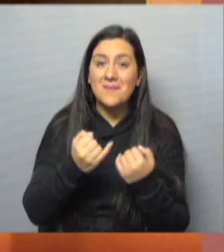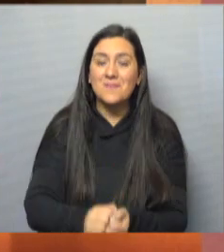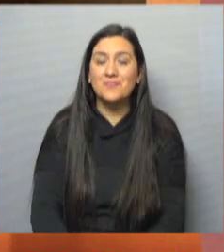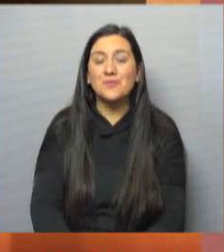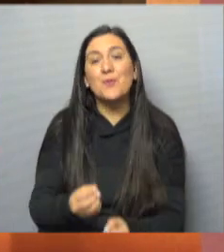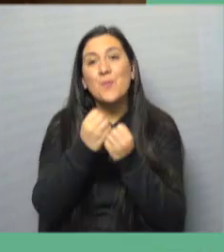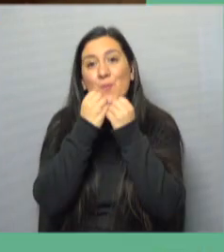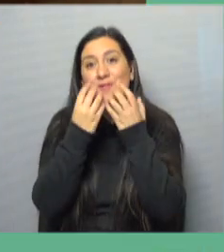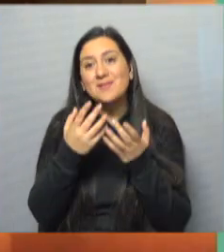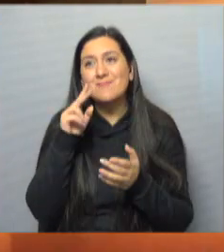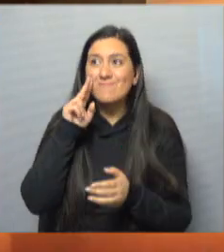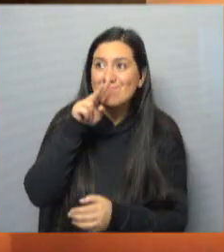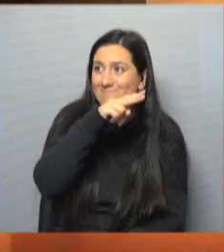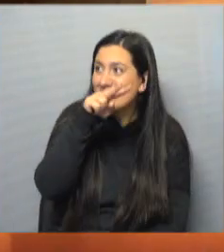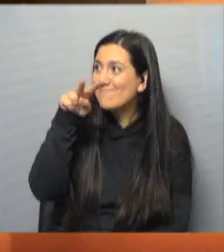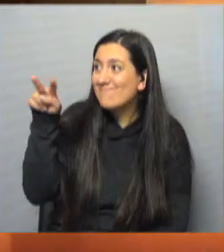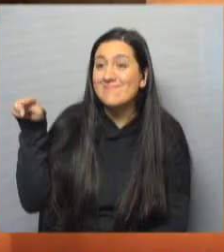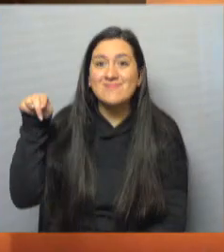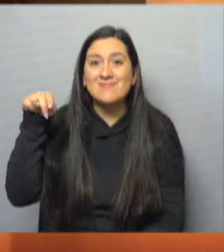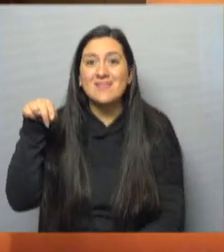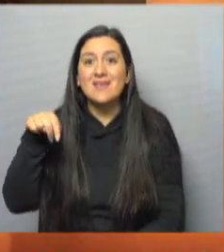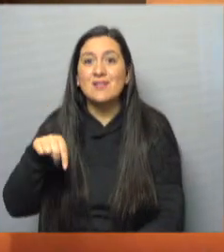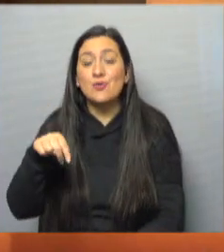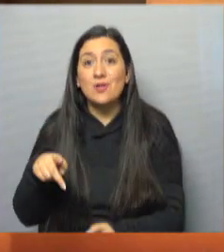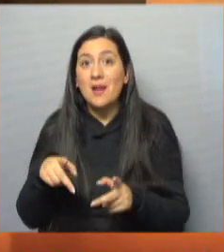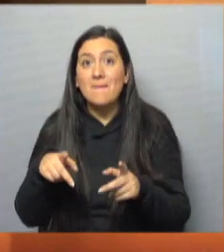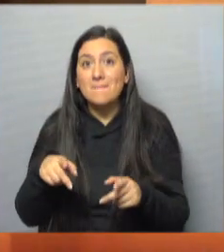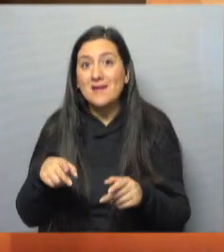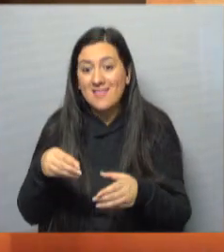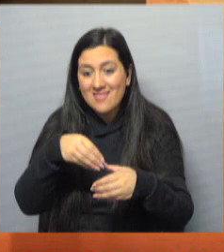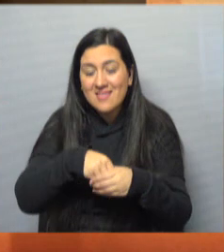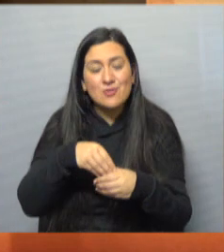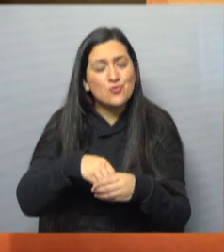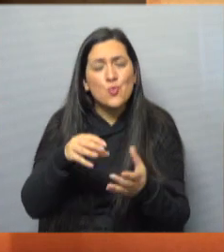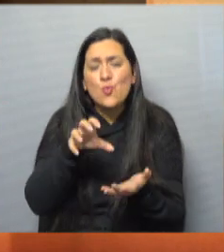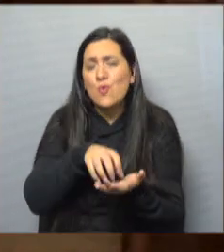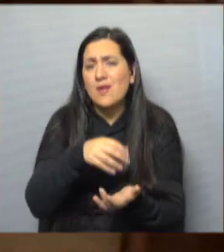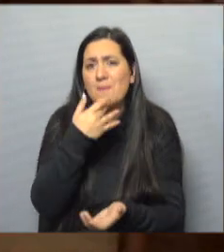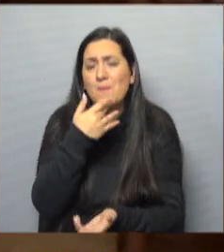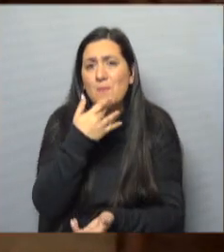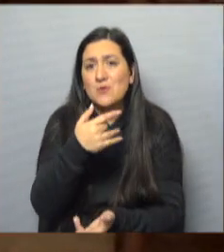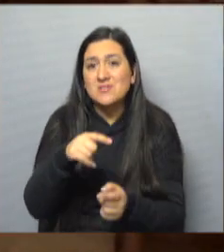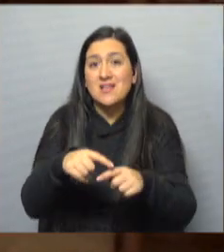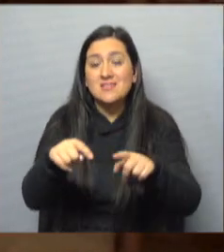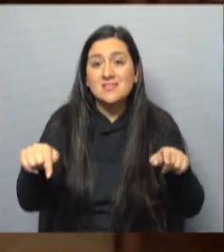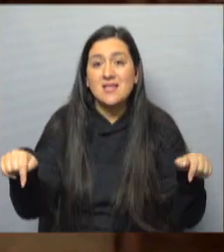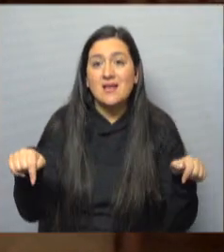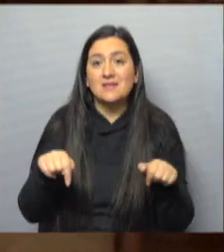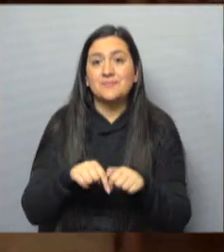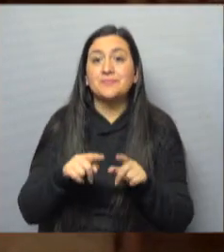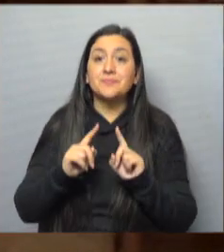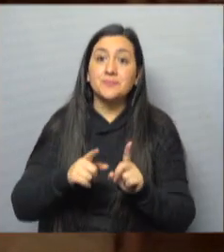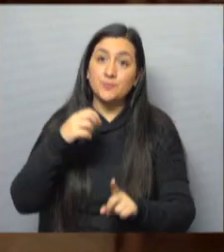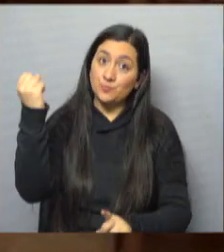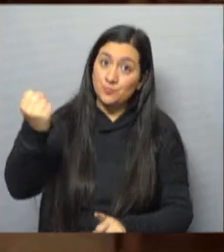mandó a amarse y mirar lo que hizo además donde estoy no solamente en el cabildo sino en qué parte del cabildo qué lugar hermoso esta sala y bueno digamos es tan importante